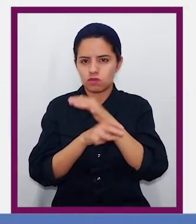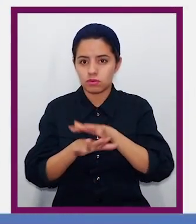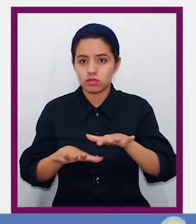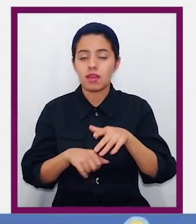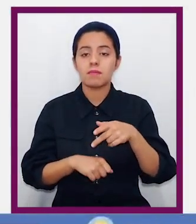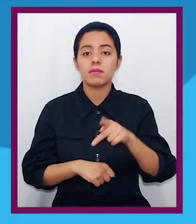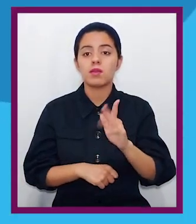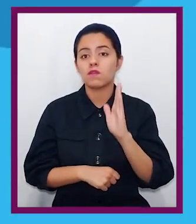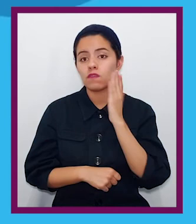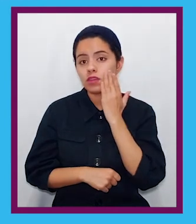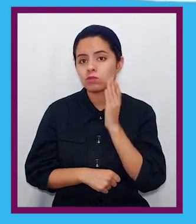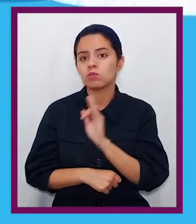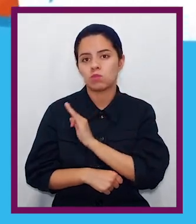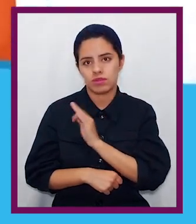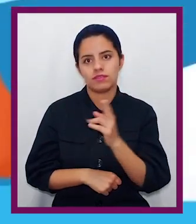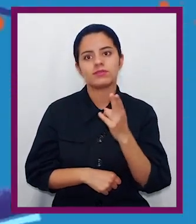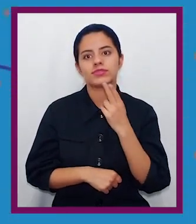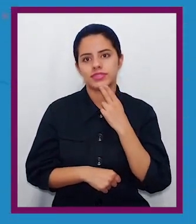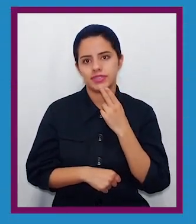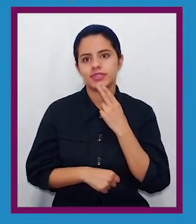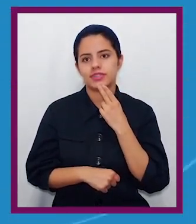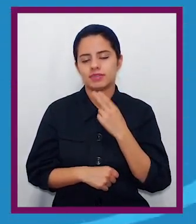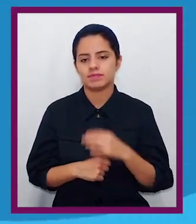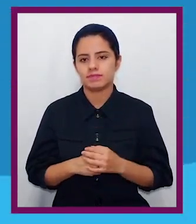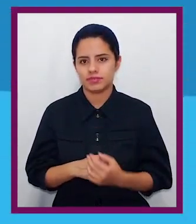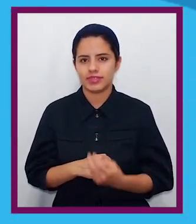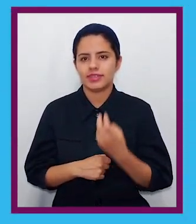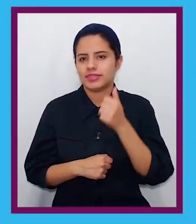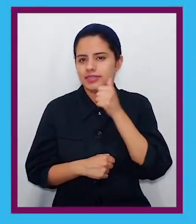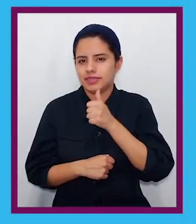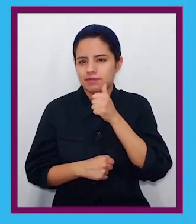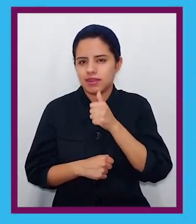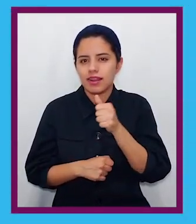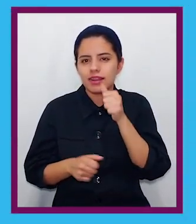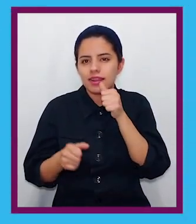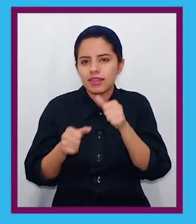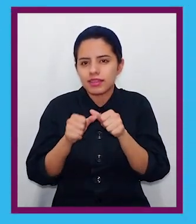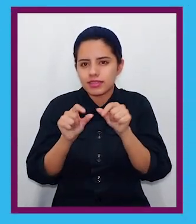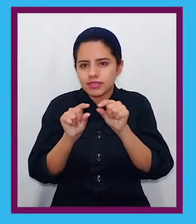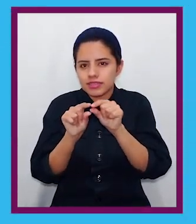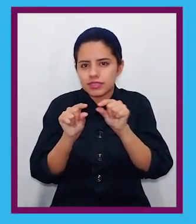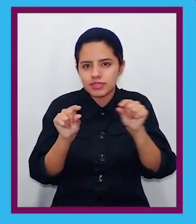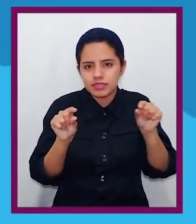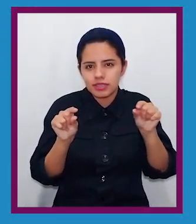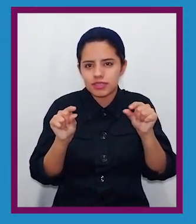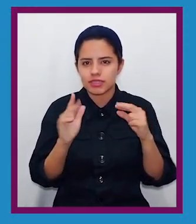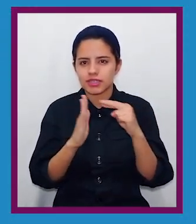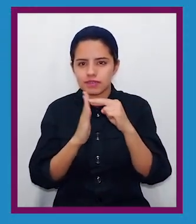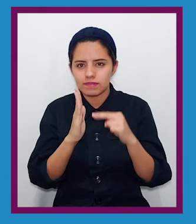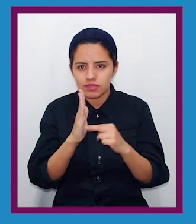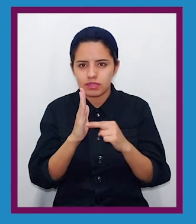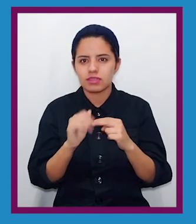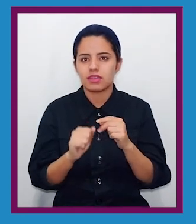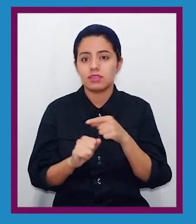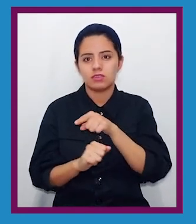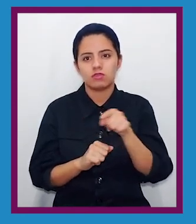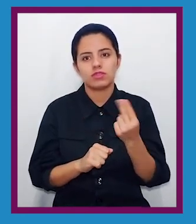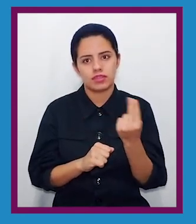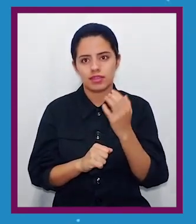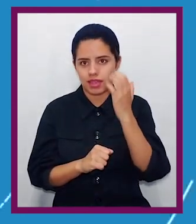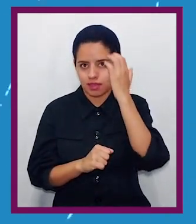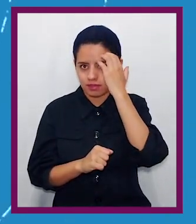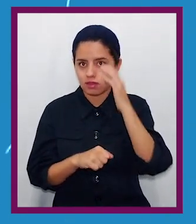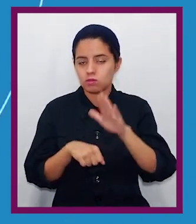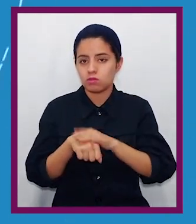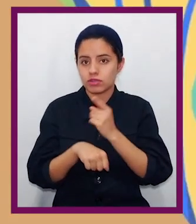ellos tienen derecho a utilizarlo. Siempre es importante conocer estas letras, las letras pequeñas, en los términos y condiciones, ya que a cambio